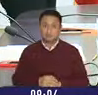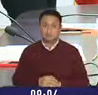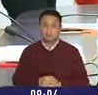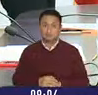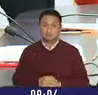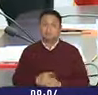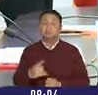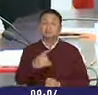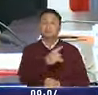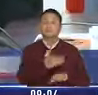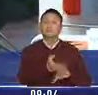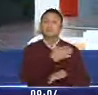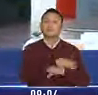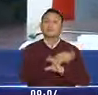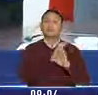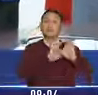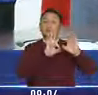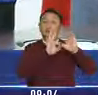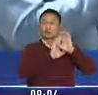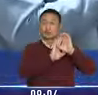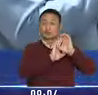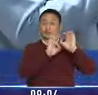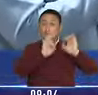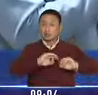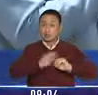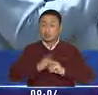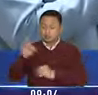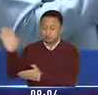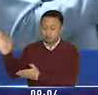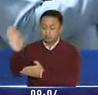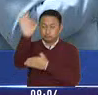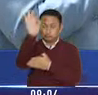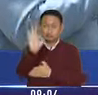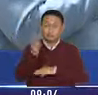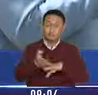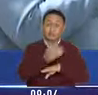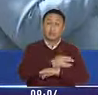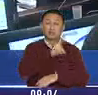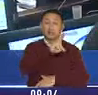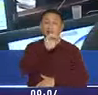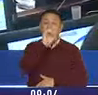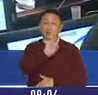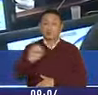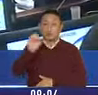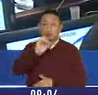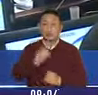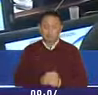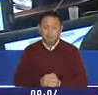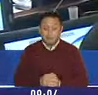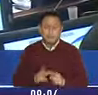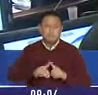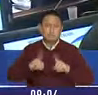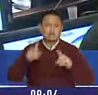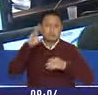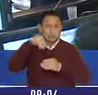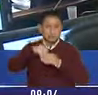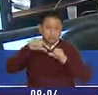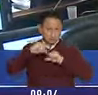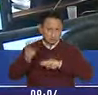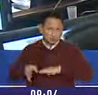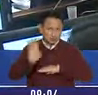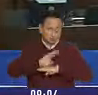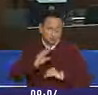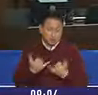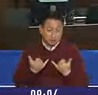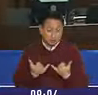fue designado por el Consejo de Participación Ciudadana y Control Social el pasado 20 de octubre. Sin embargo, en Asamblea Nacional, a